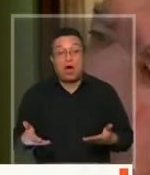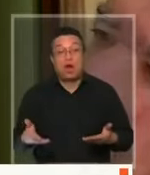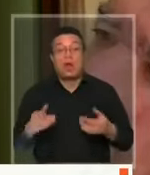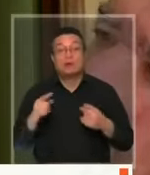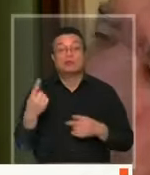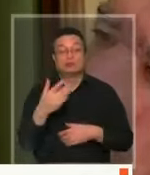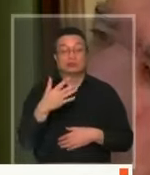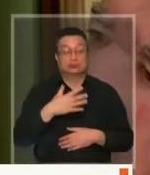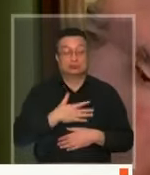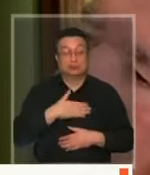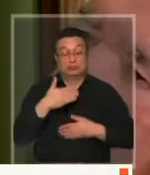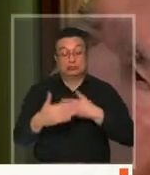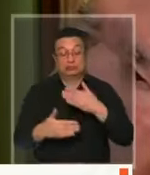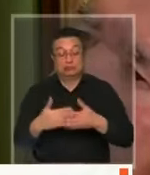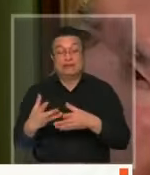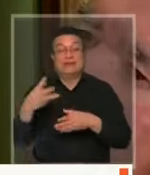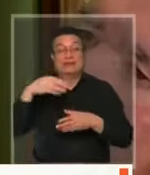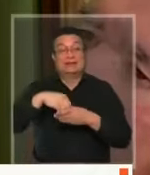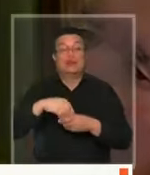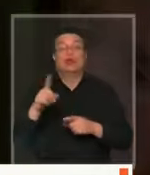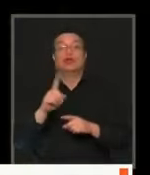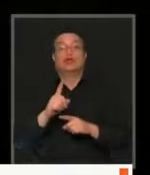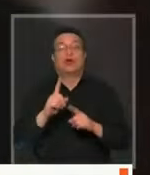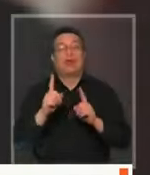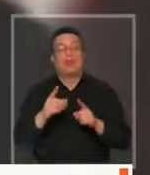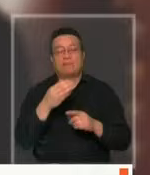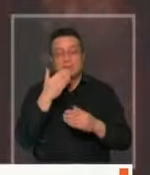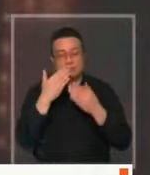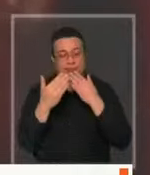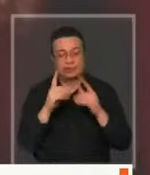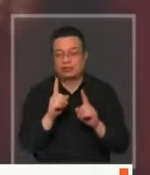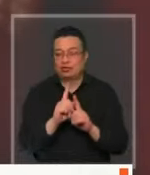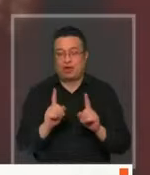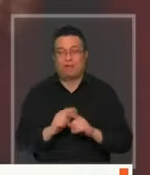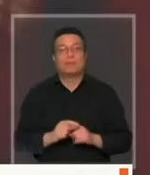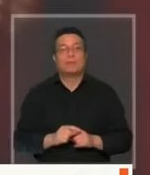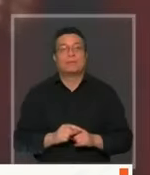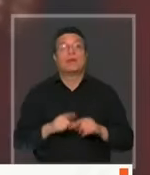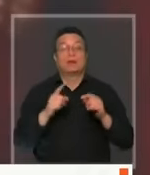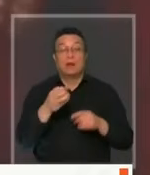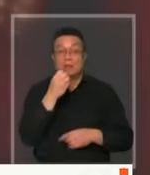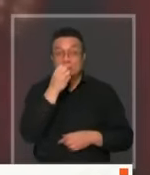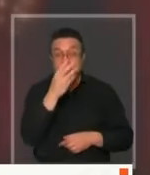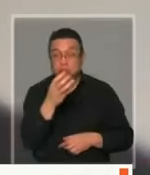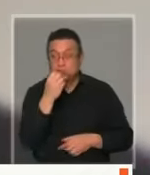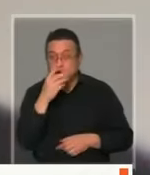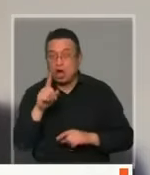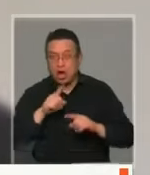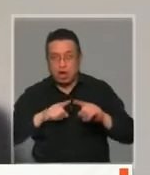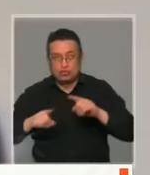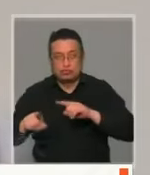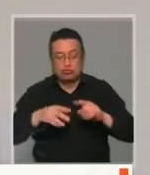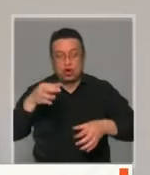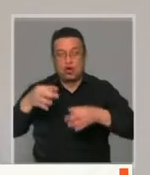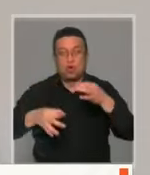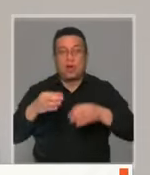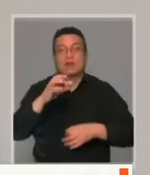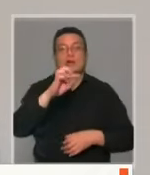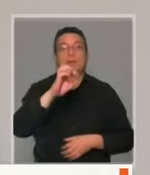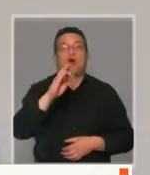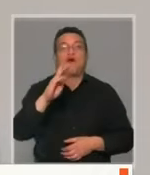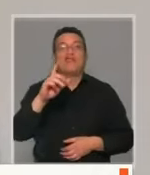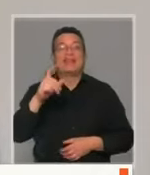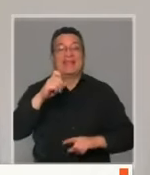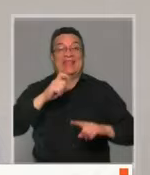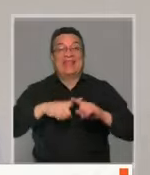considerando nuestros procedimientos internos, no es oportuno acceder a esa entrevista. Tormenta judicial tras la revelación de aparentes gestiones del juez Juan Poblet ante el exministro